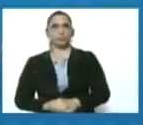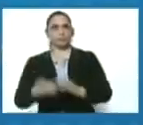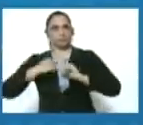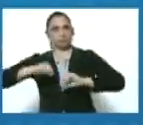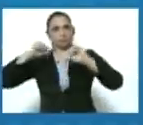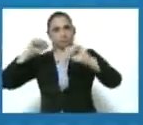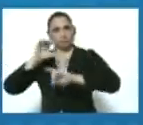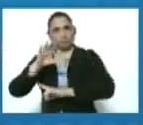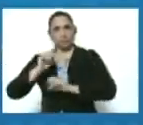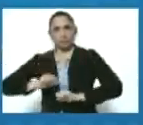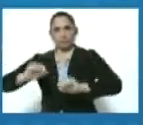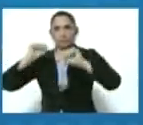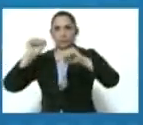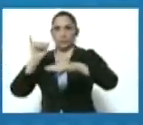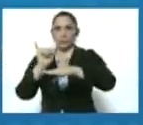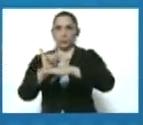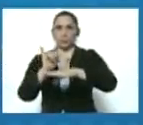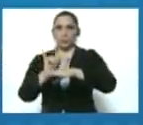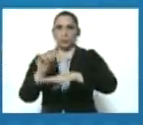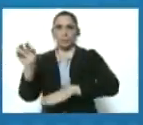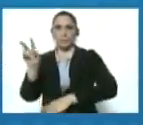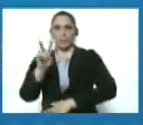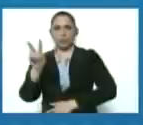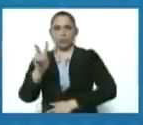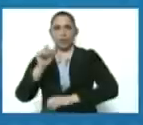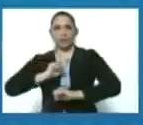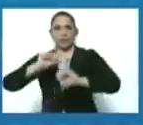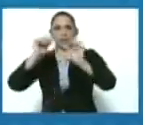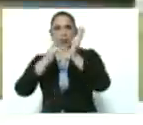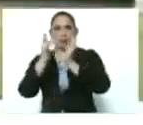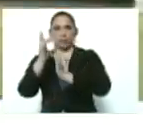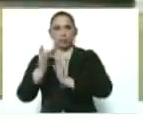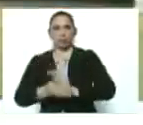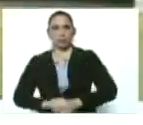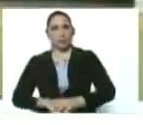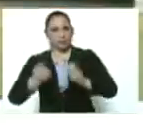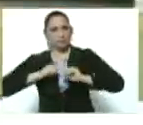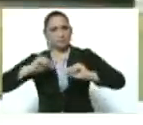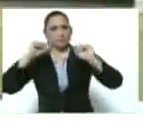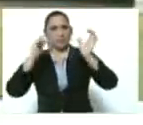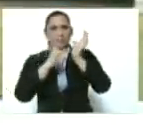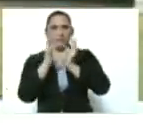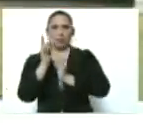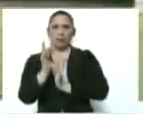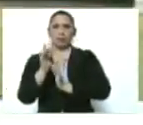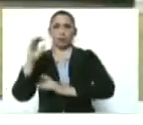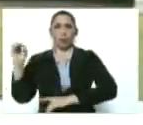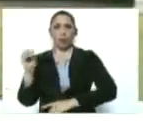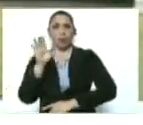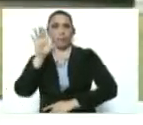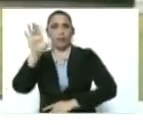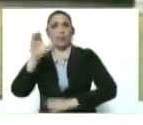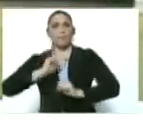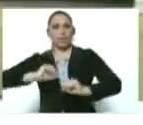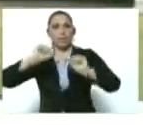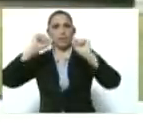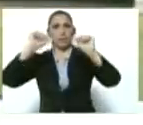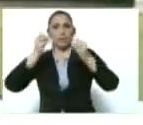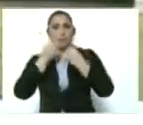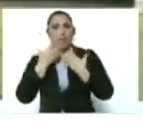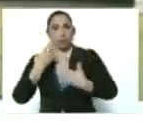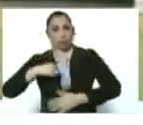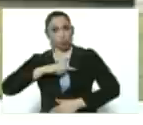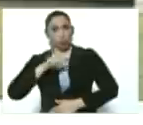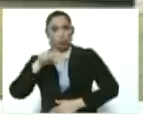patria y que viva sucre y que viva venezuela y que viva es cristo que viva cristo que viva el oriente del país muy bien aquí